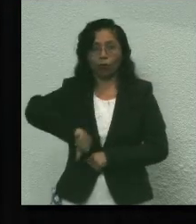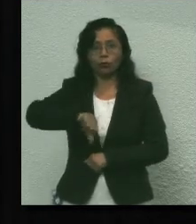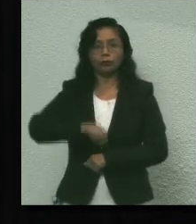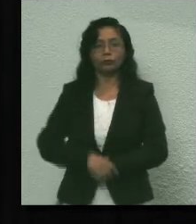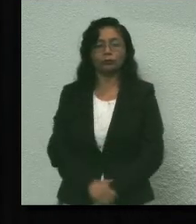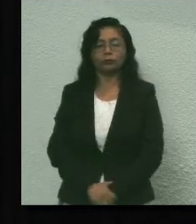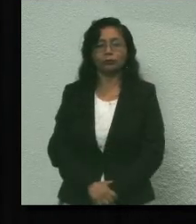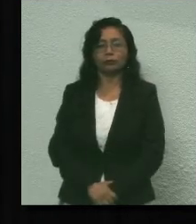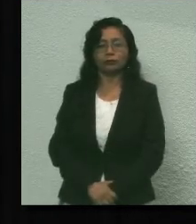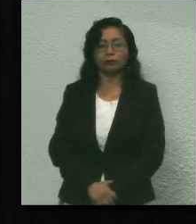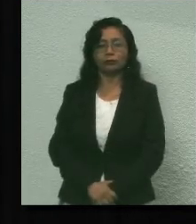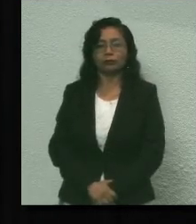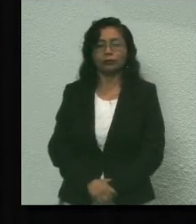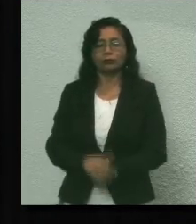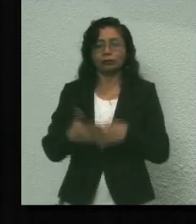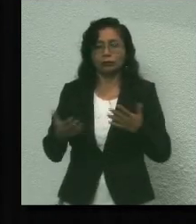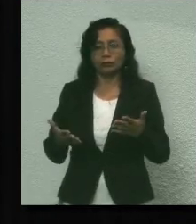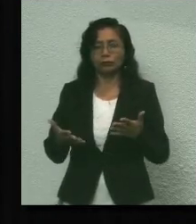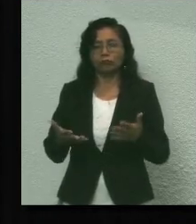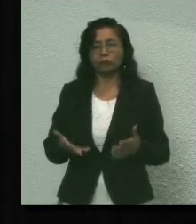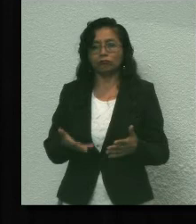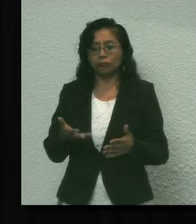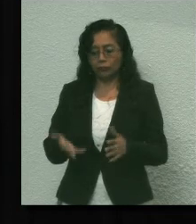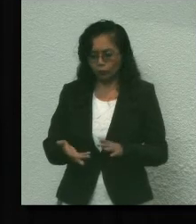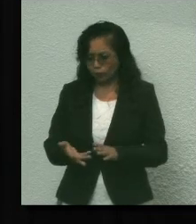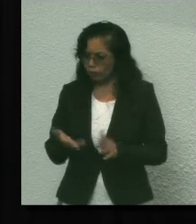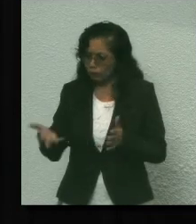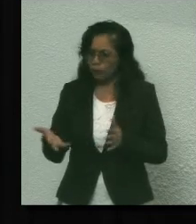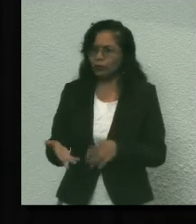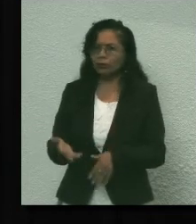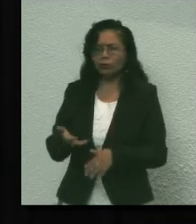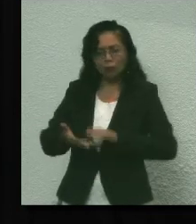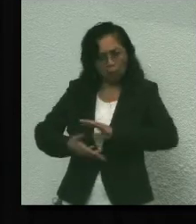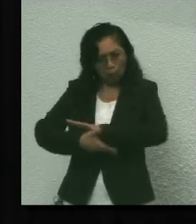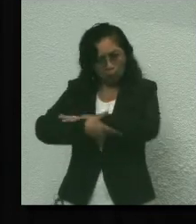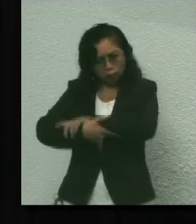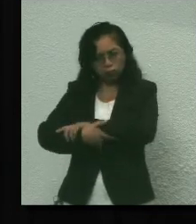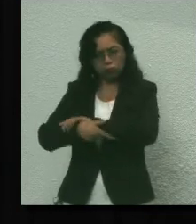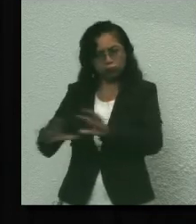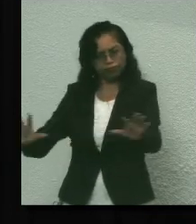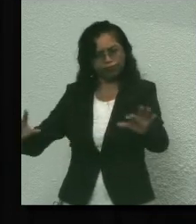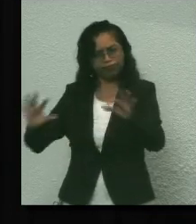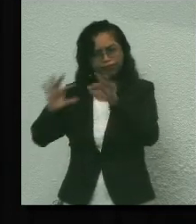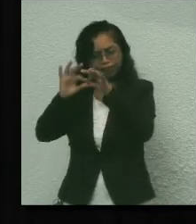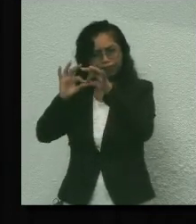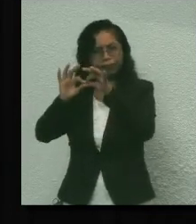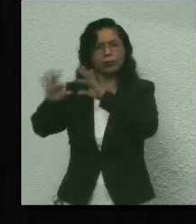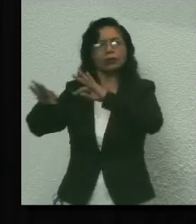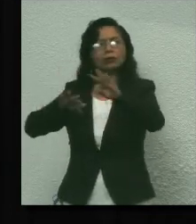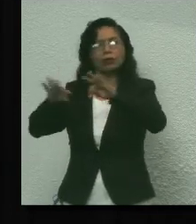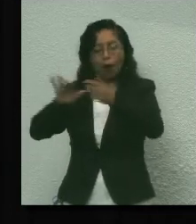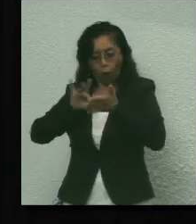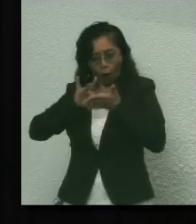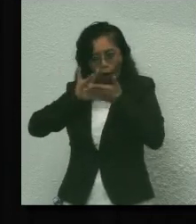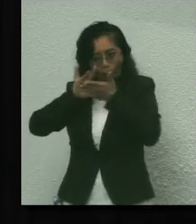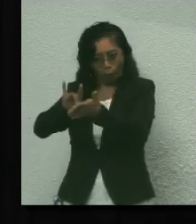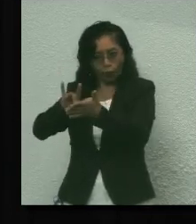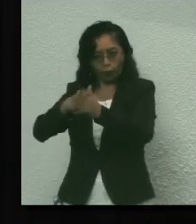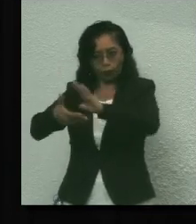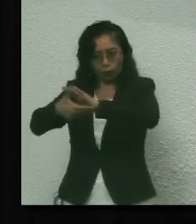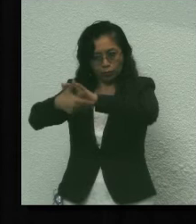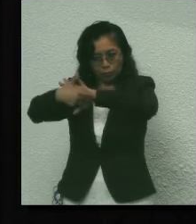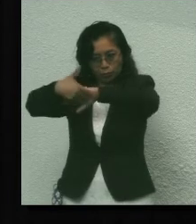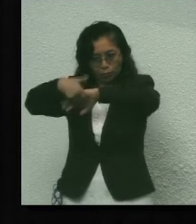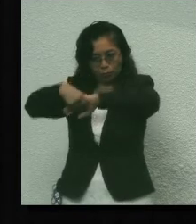bbc nuestra solidaridad y compromiso y apoyo para trabajar de la mano